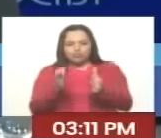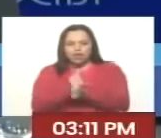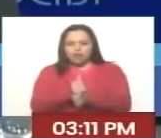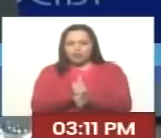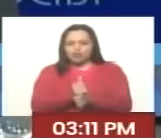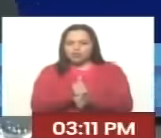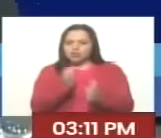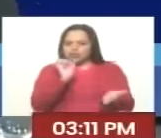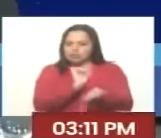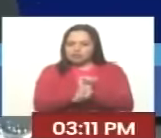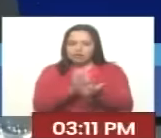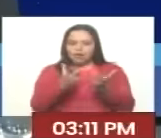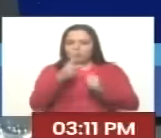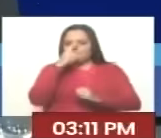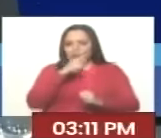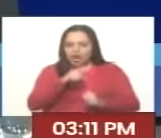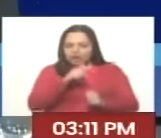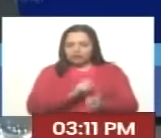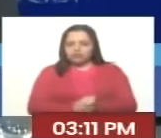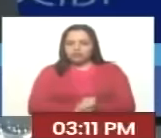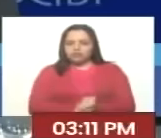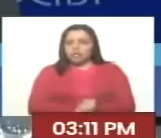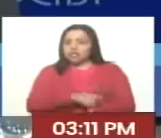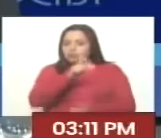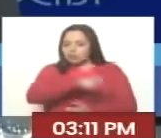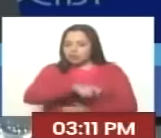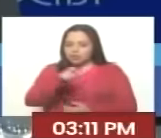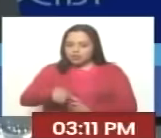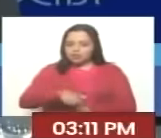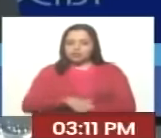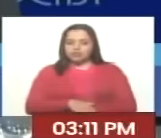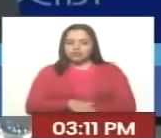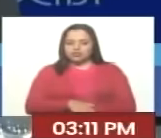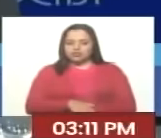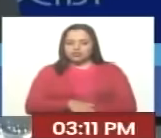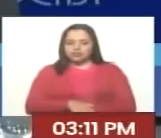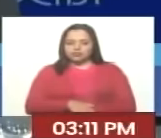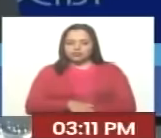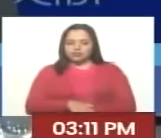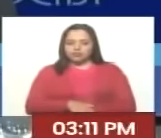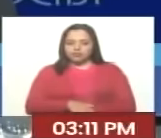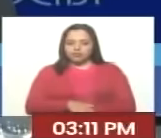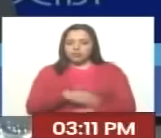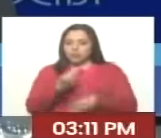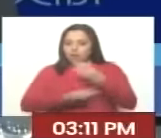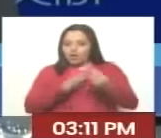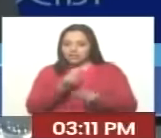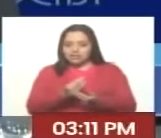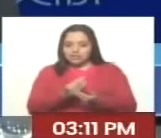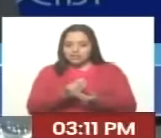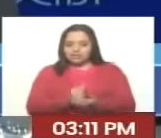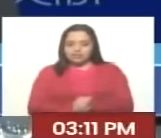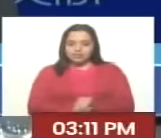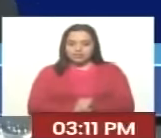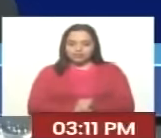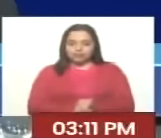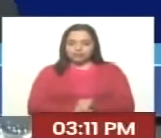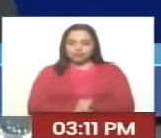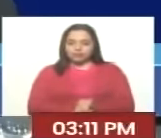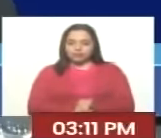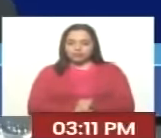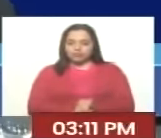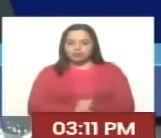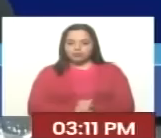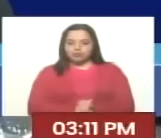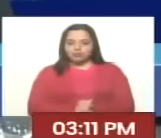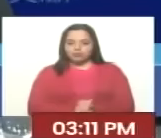firme, a una condena de estas personas por haber, digamos, cometido, cuando en